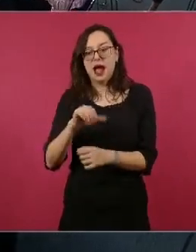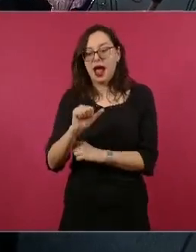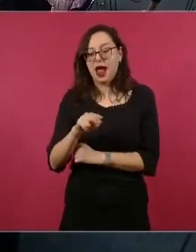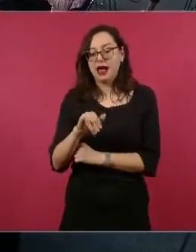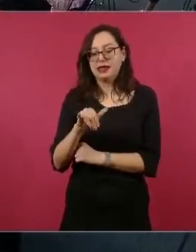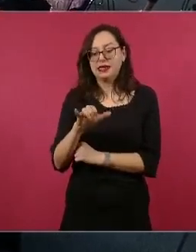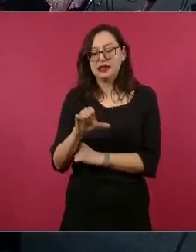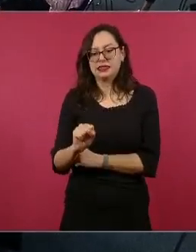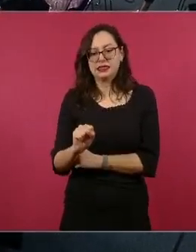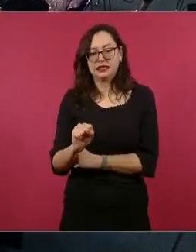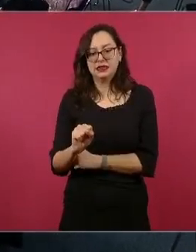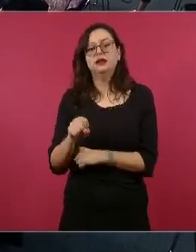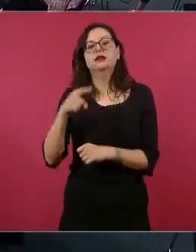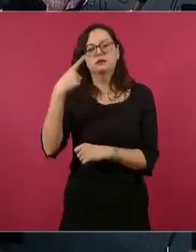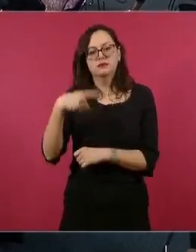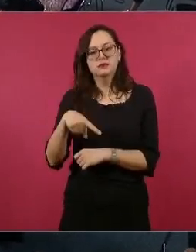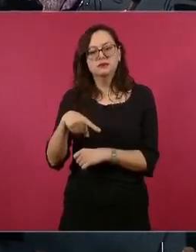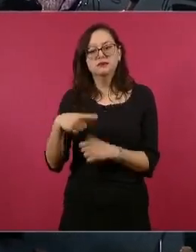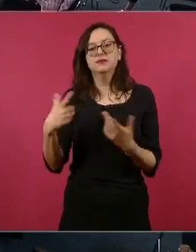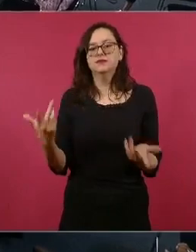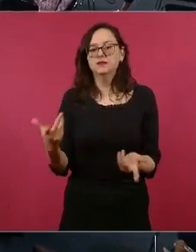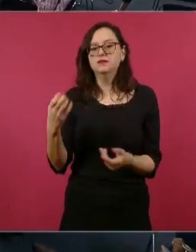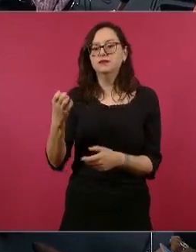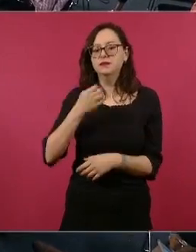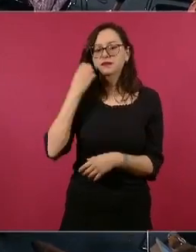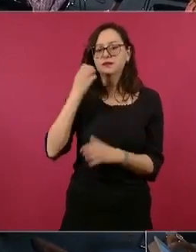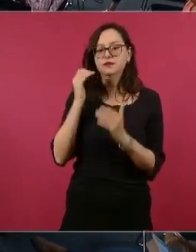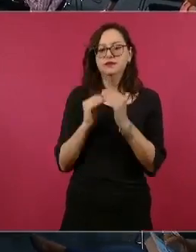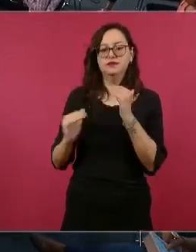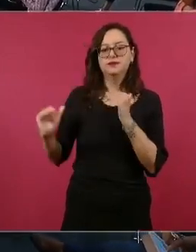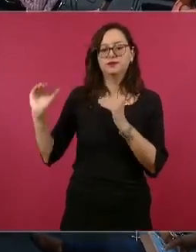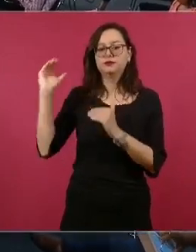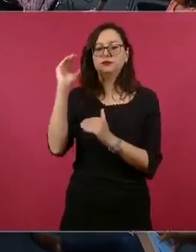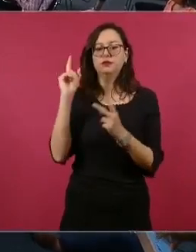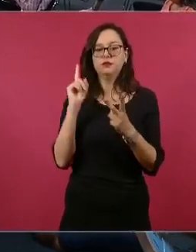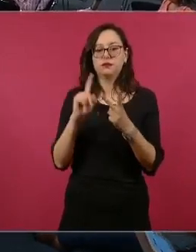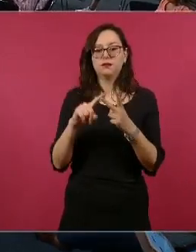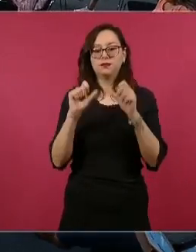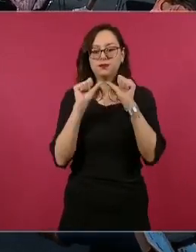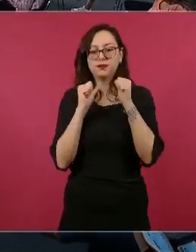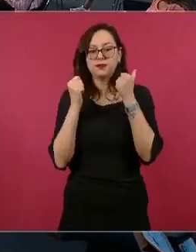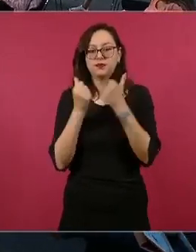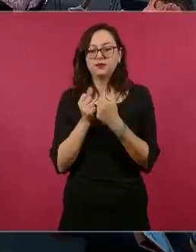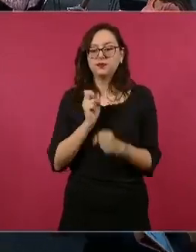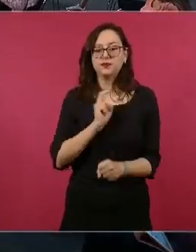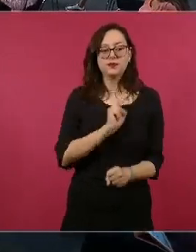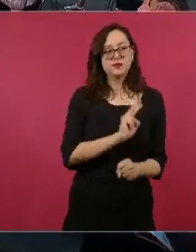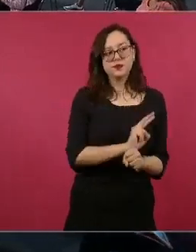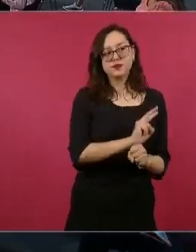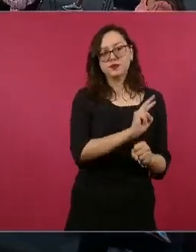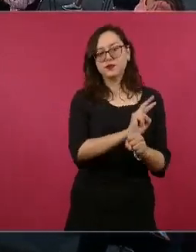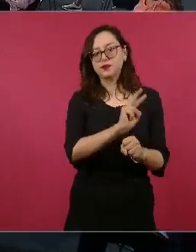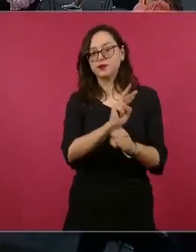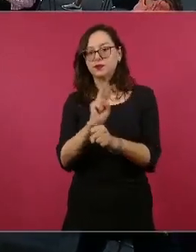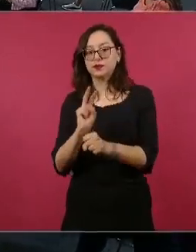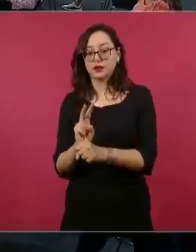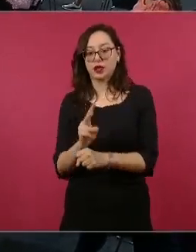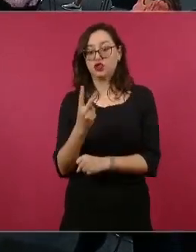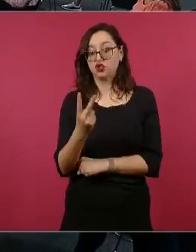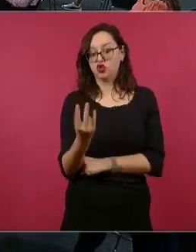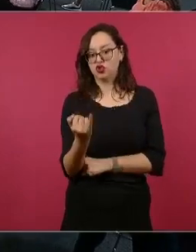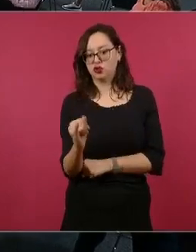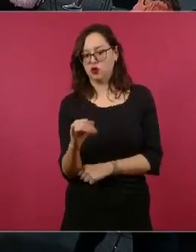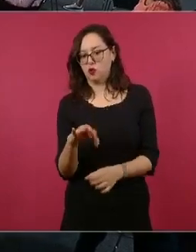conoció para que la academia y la sociedad civil acompañaran esta elección como observadores electorales y